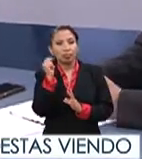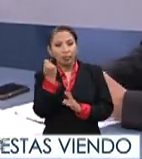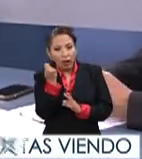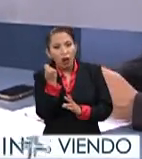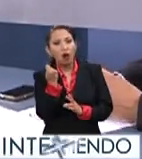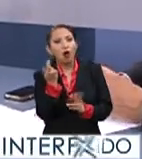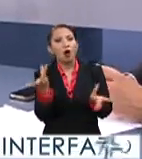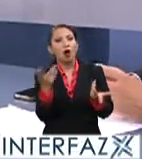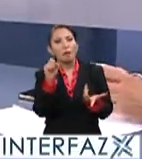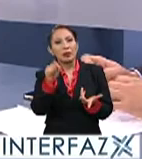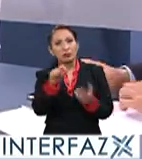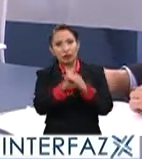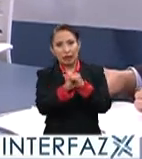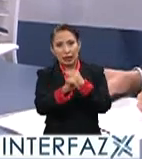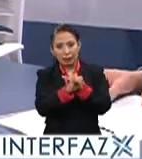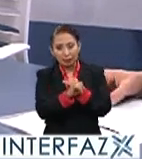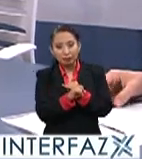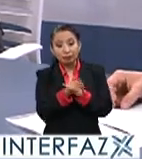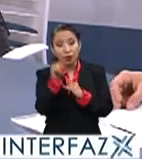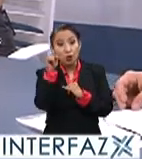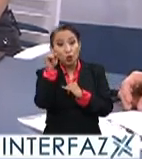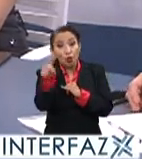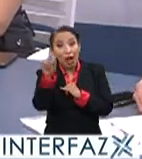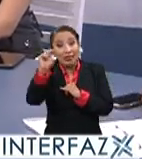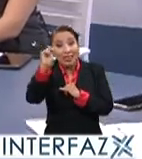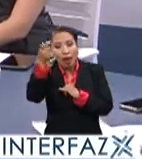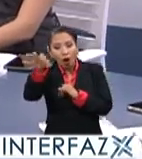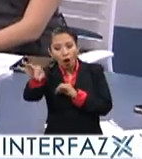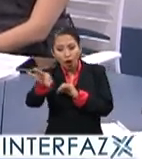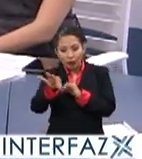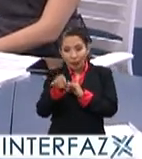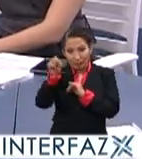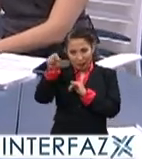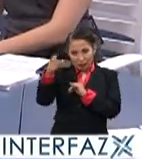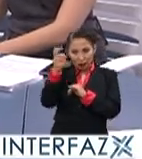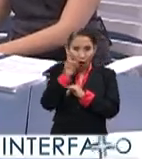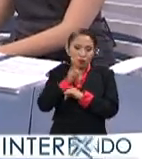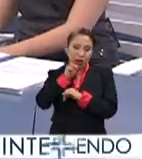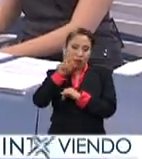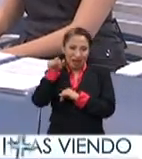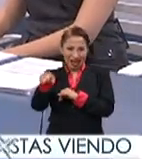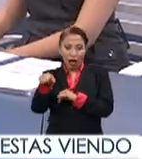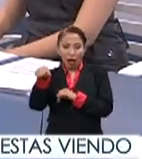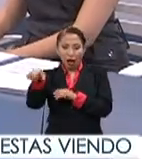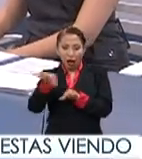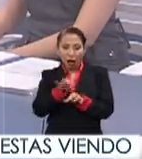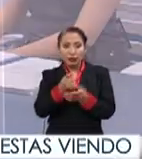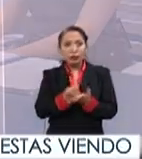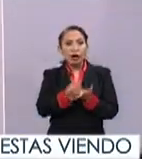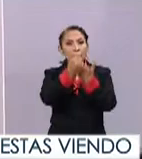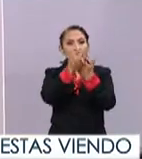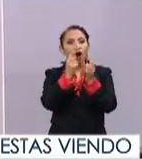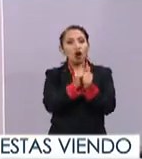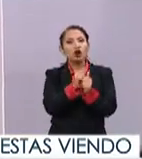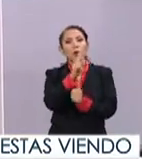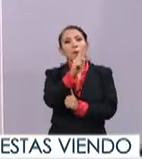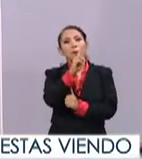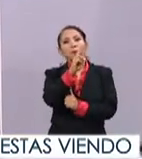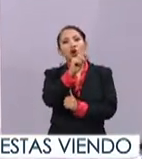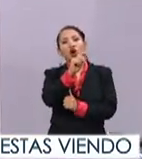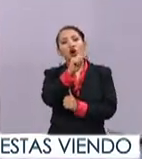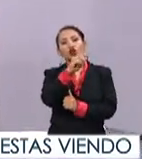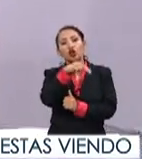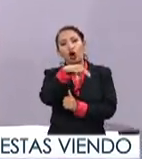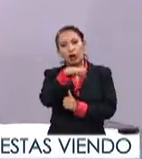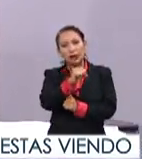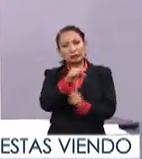tecnologías como el propio internet. Y una de estas tecnologías derivadas de este experimento es la terapia con protones, y